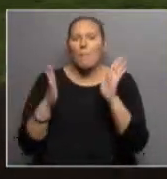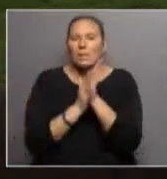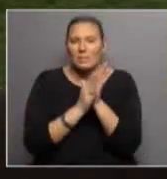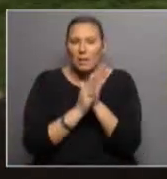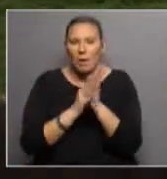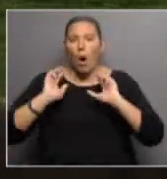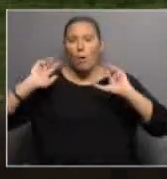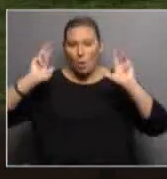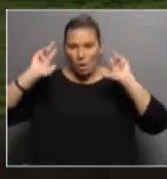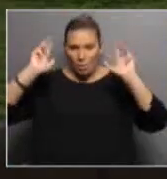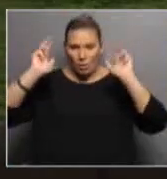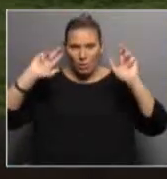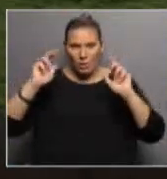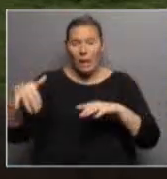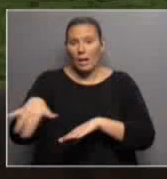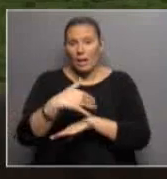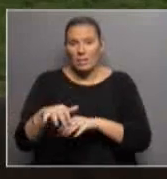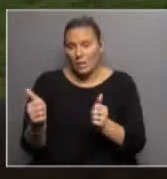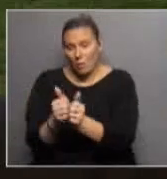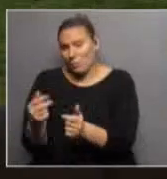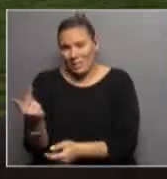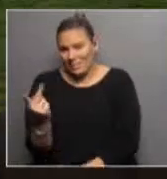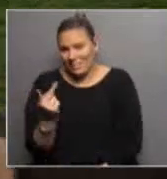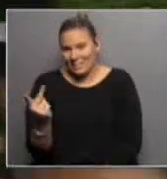voleibol, estaba en la calle con ella.